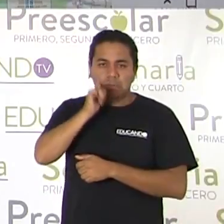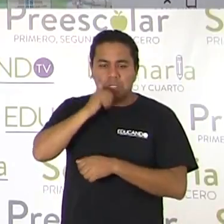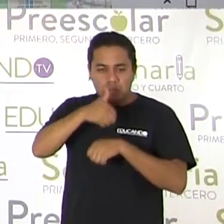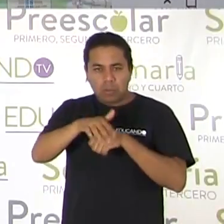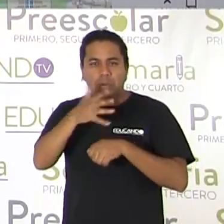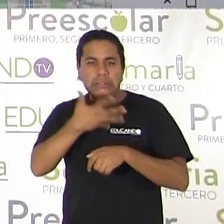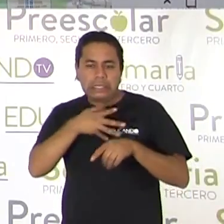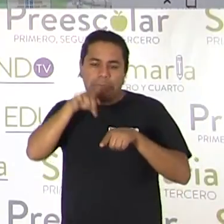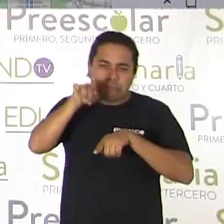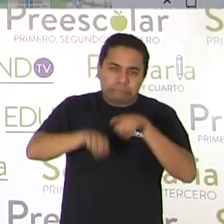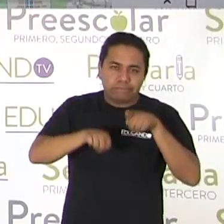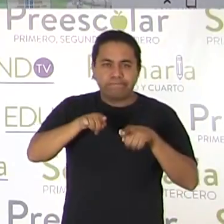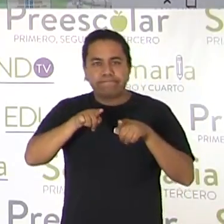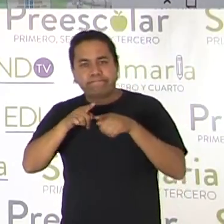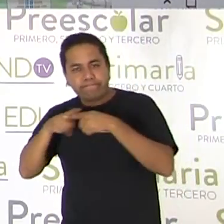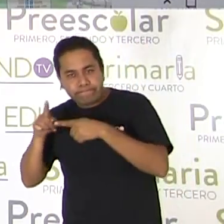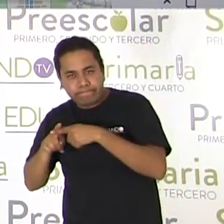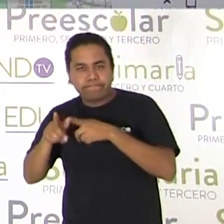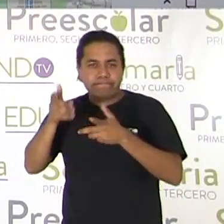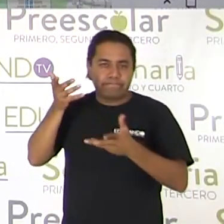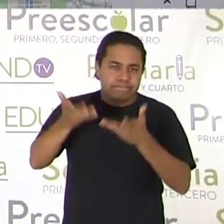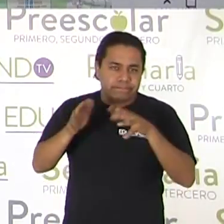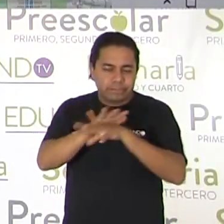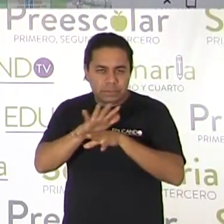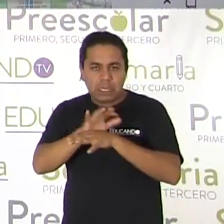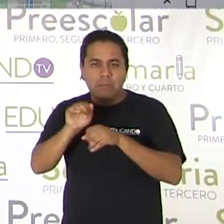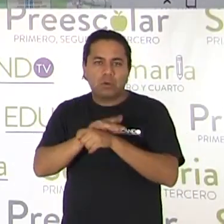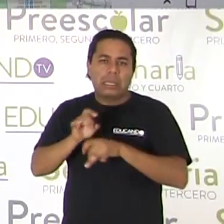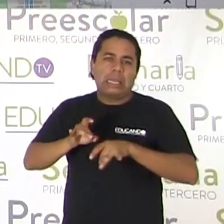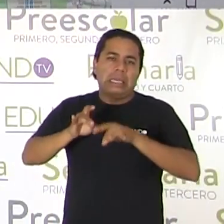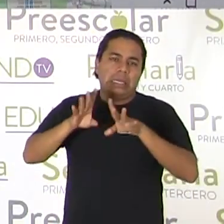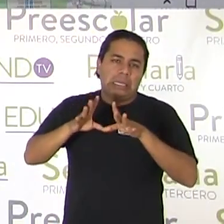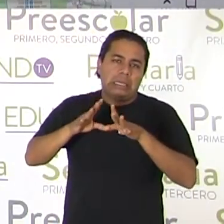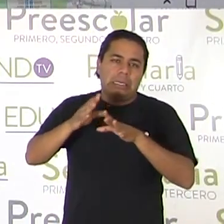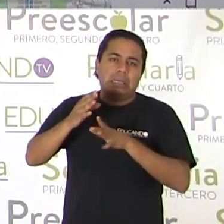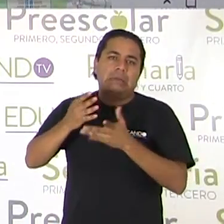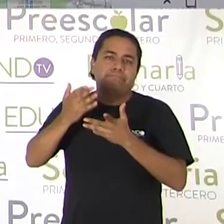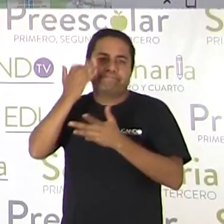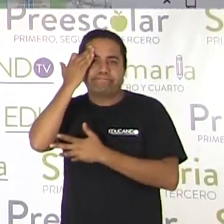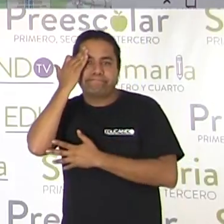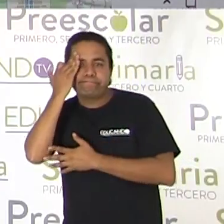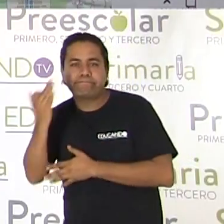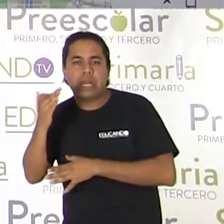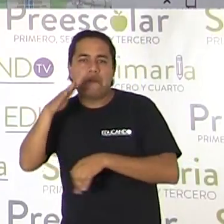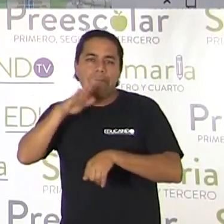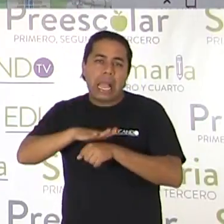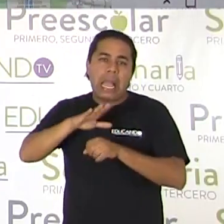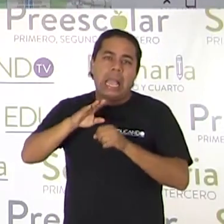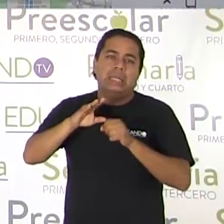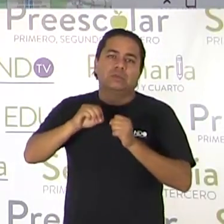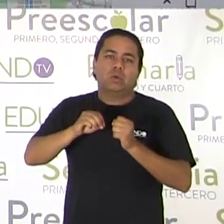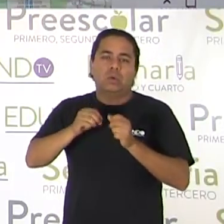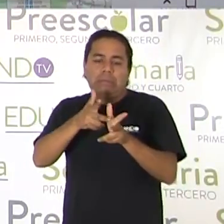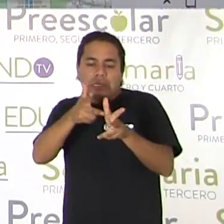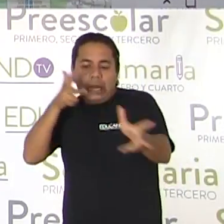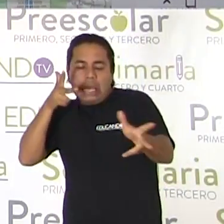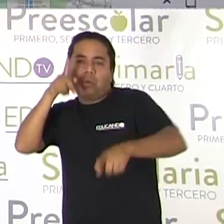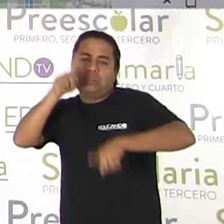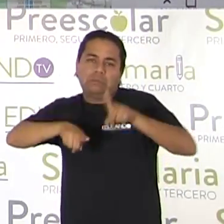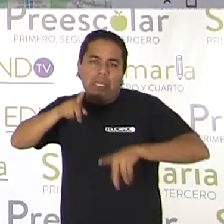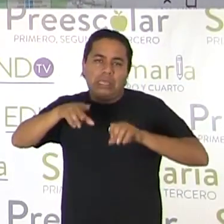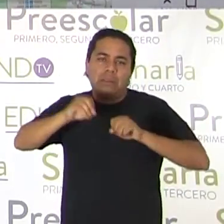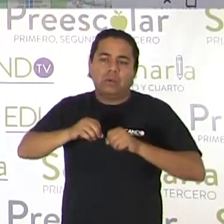porque son aproximadas. En este caso, ya sea por el tráfico, por que algunos manejan más rápido que otros, si